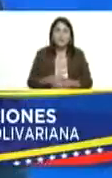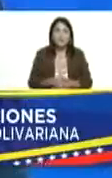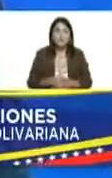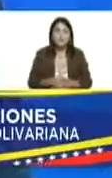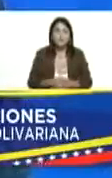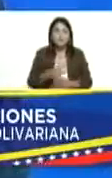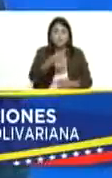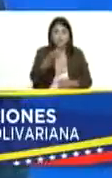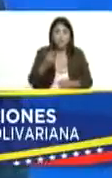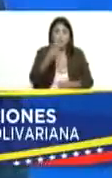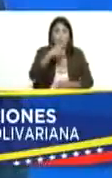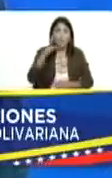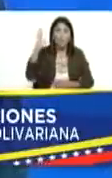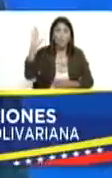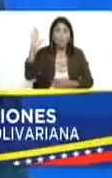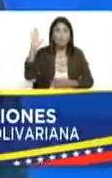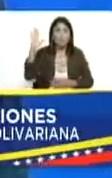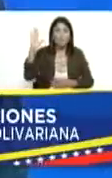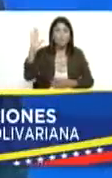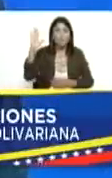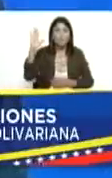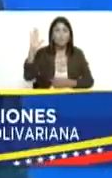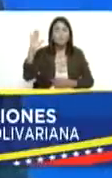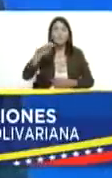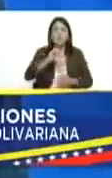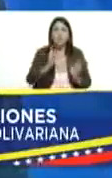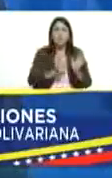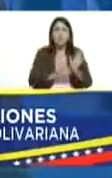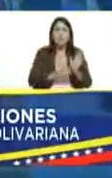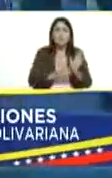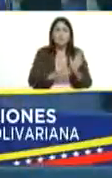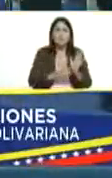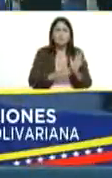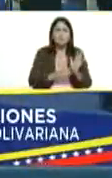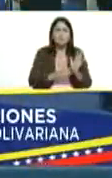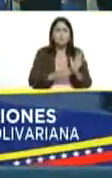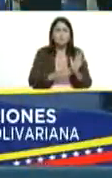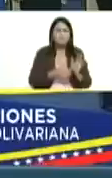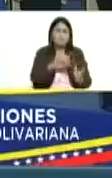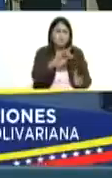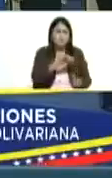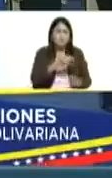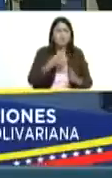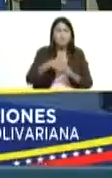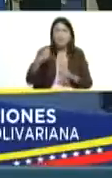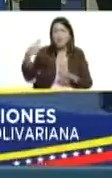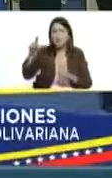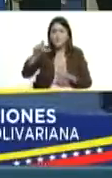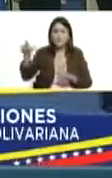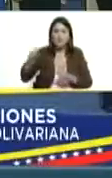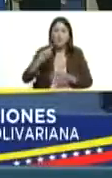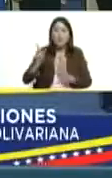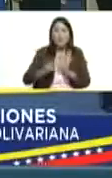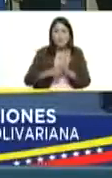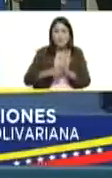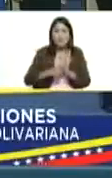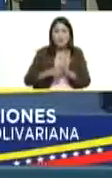ustedes cumplir y hacer cumplir la Constitución de la República Bolivariana de